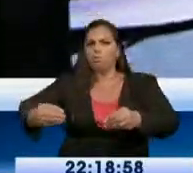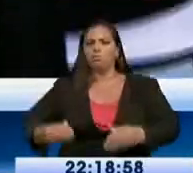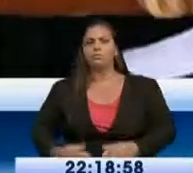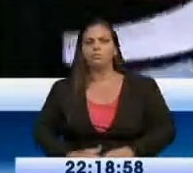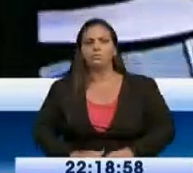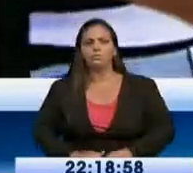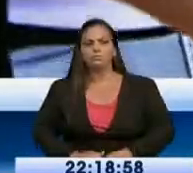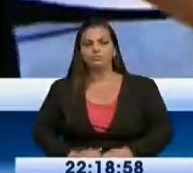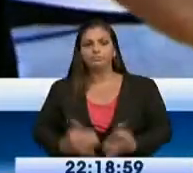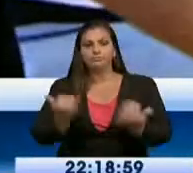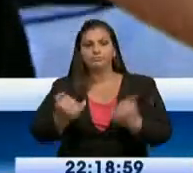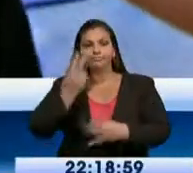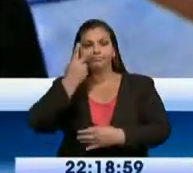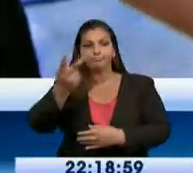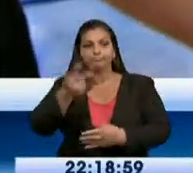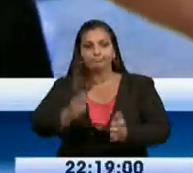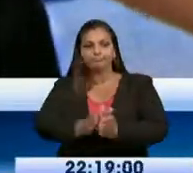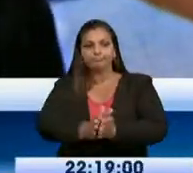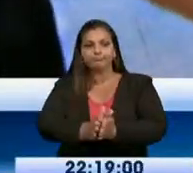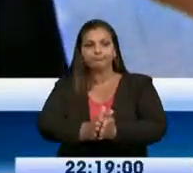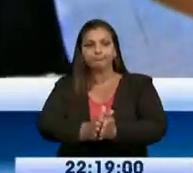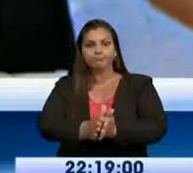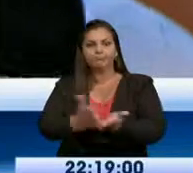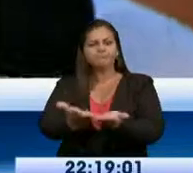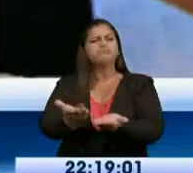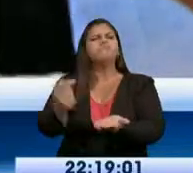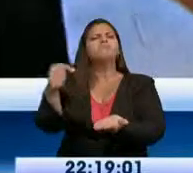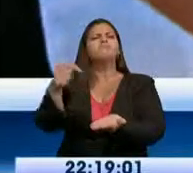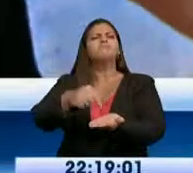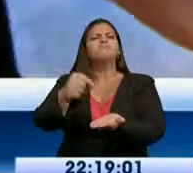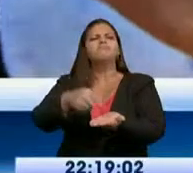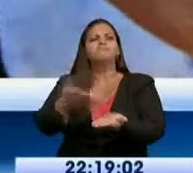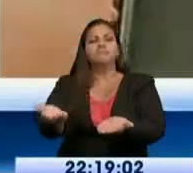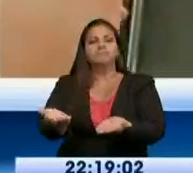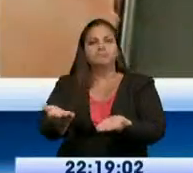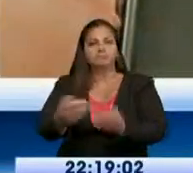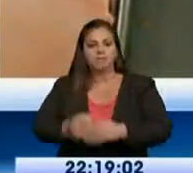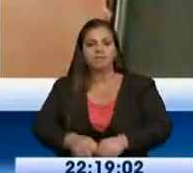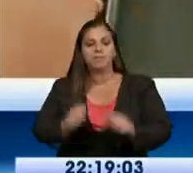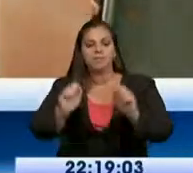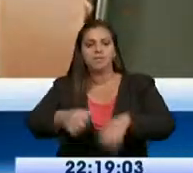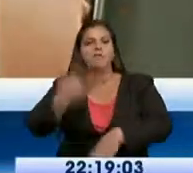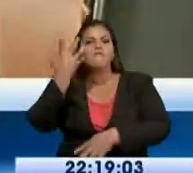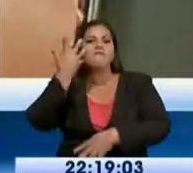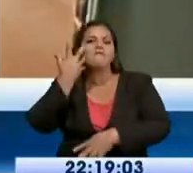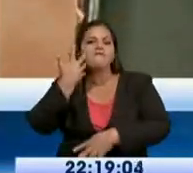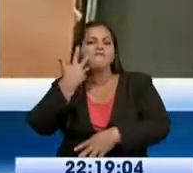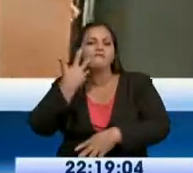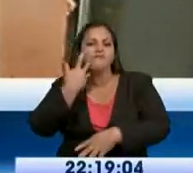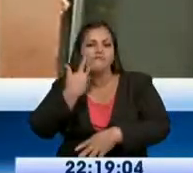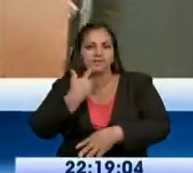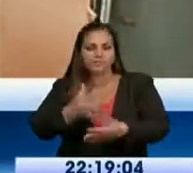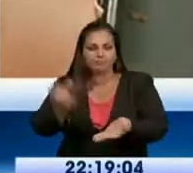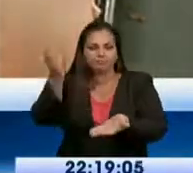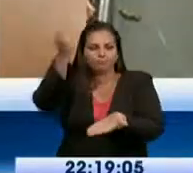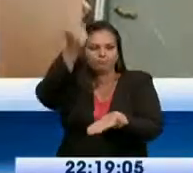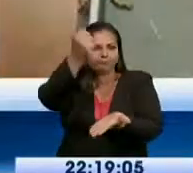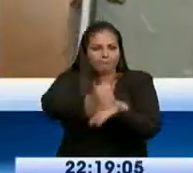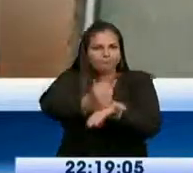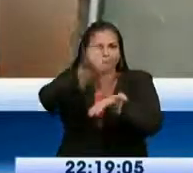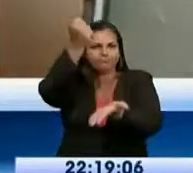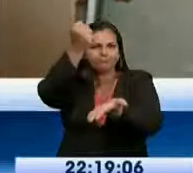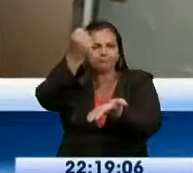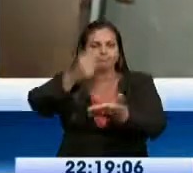es una caja con unos fragmentos metálicos, probablemente sean cuños, colocaban las fechas de caducidad y la